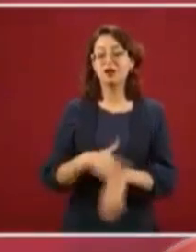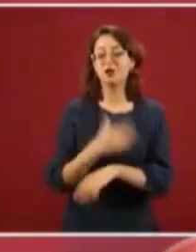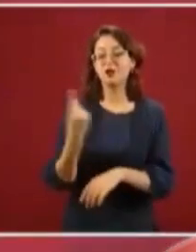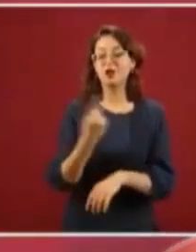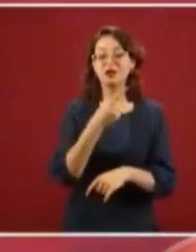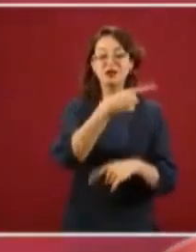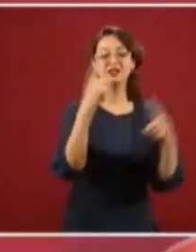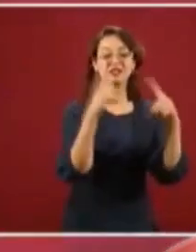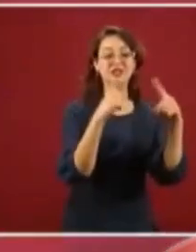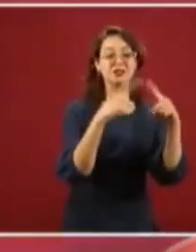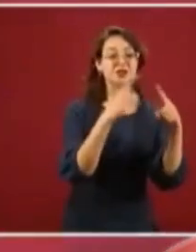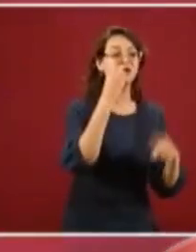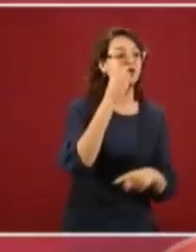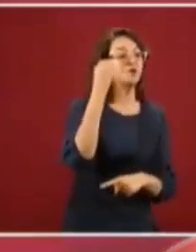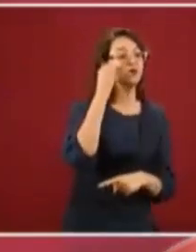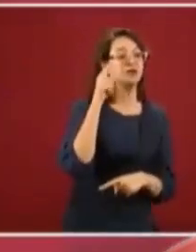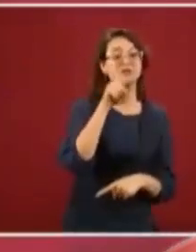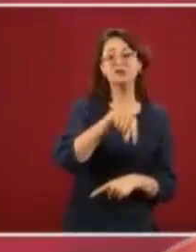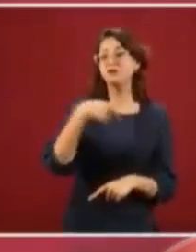al virrey